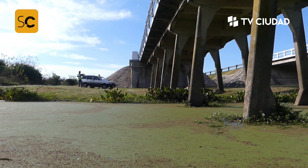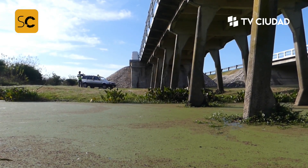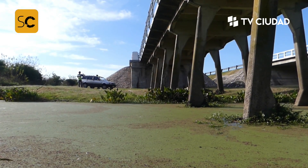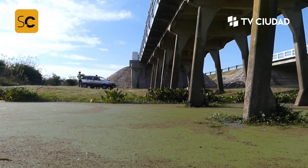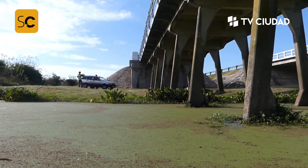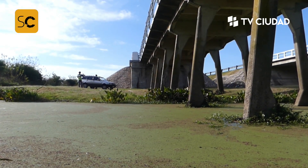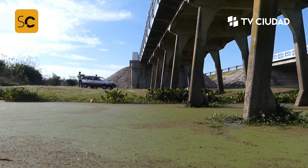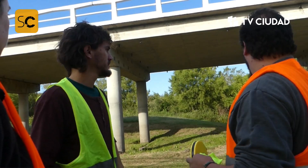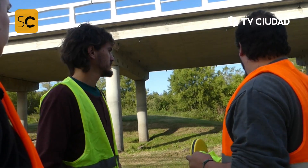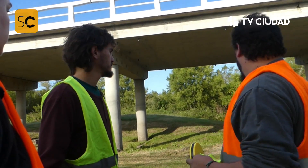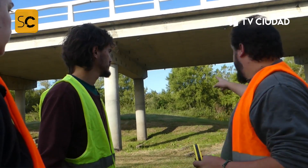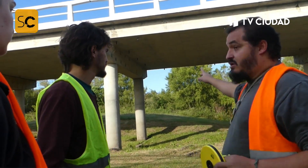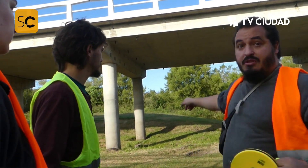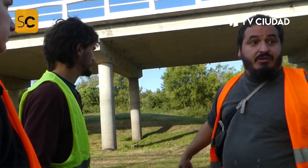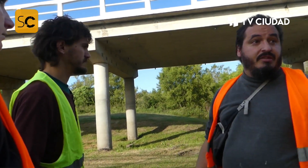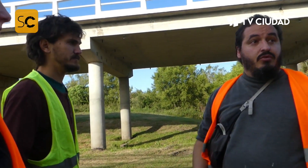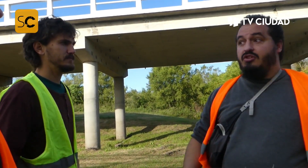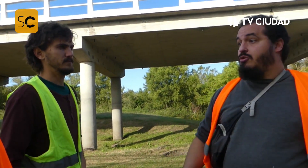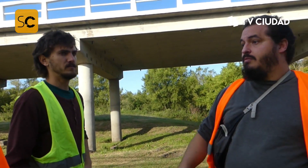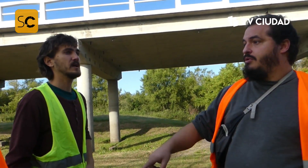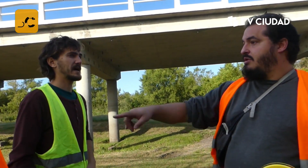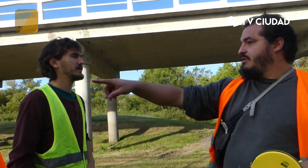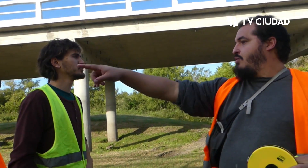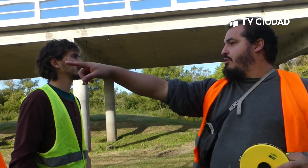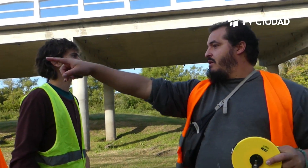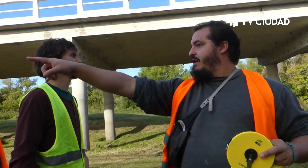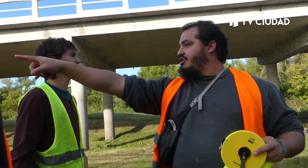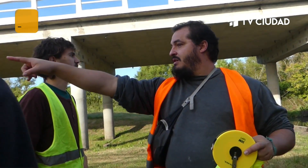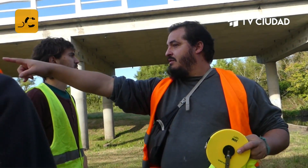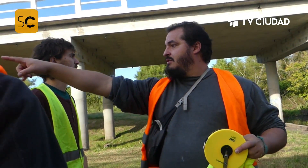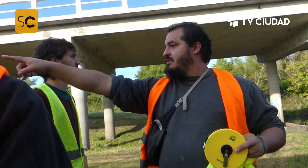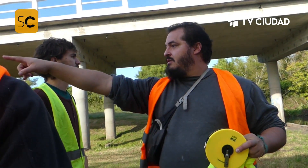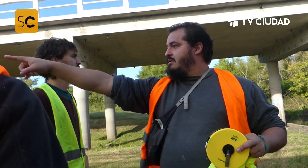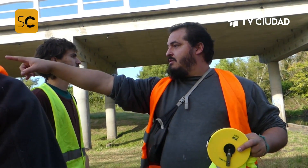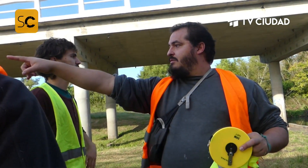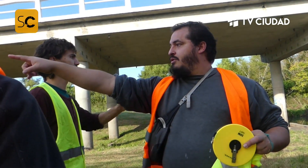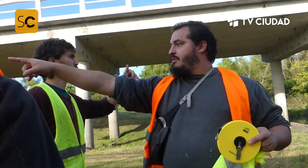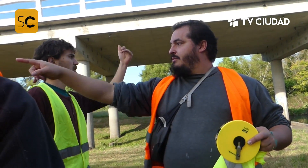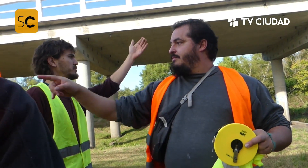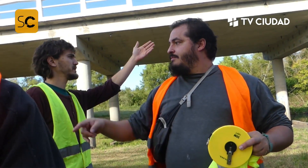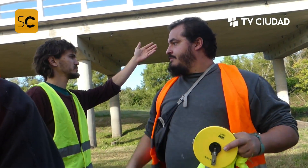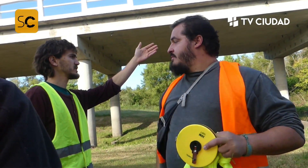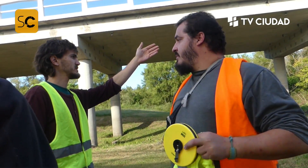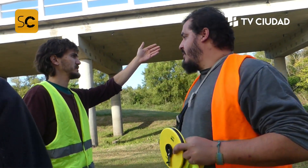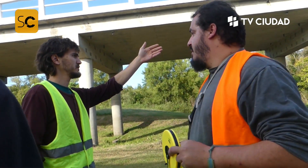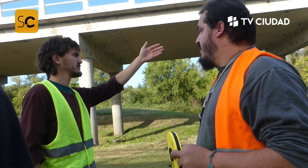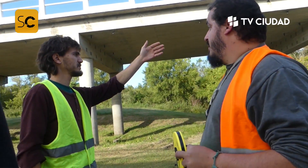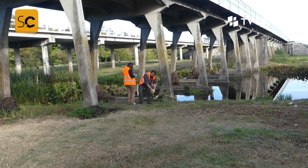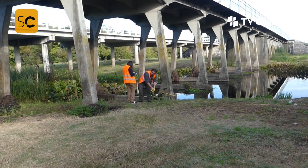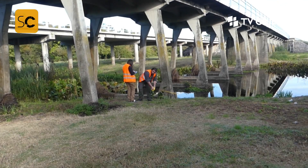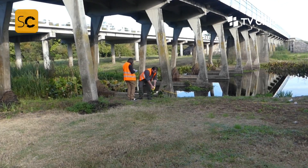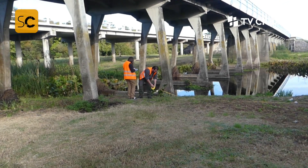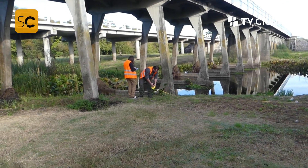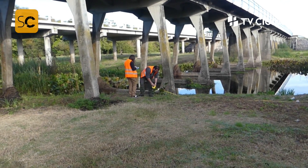acompañado de un vallado en la carretera, cosa que la fauna que vaya a cruzar la carretera se se encuentre con ese vallado y